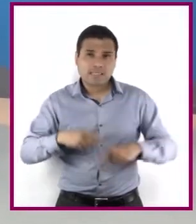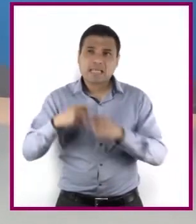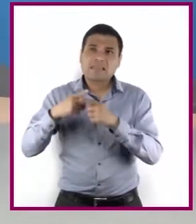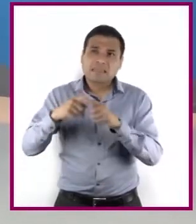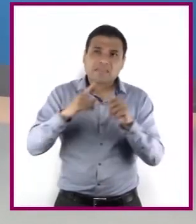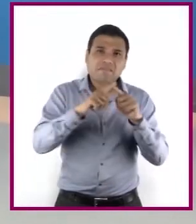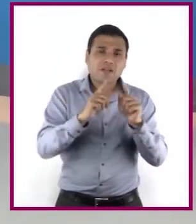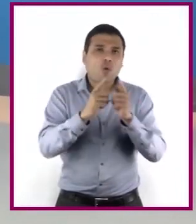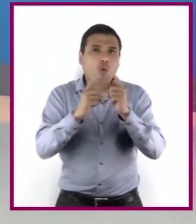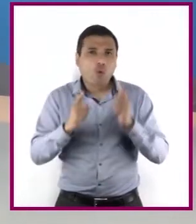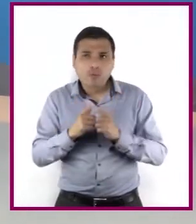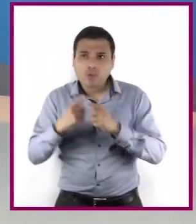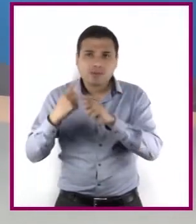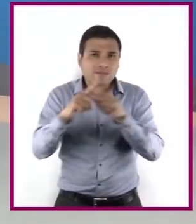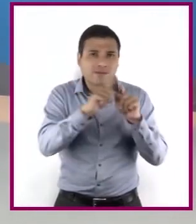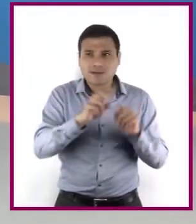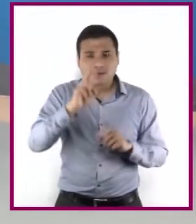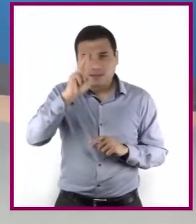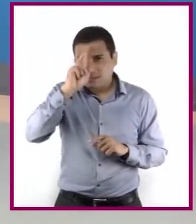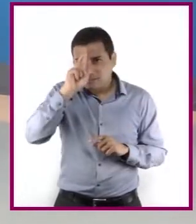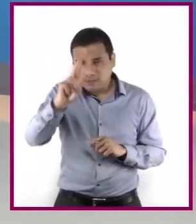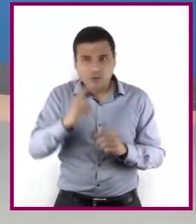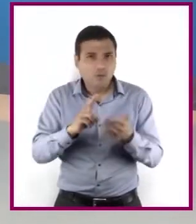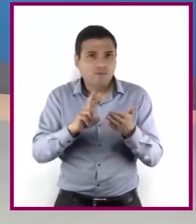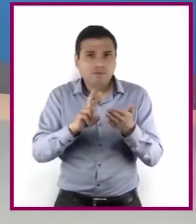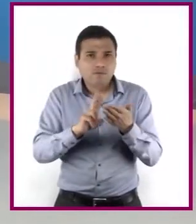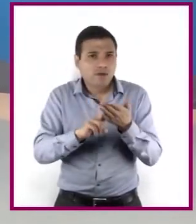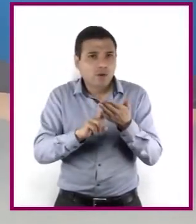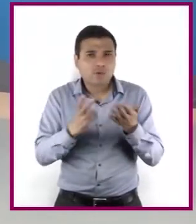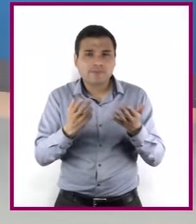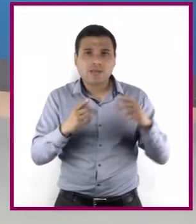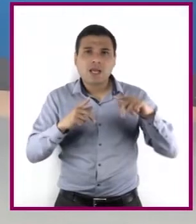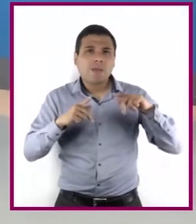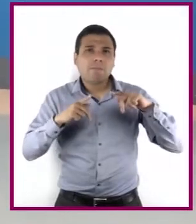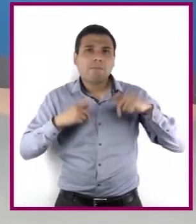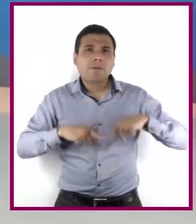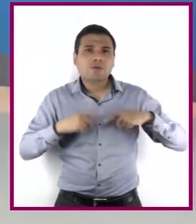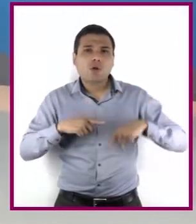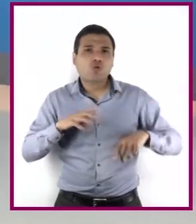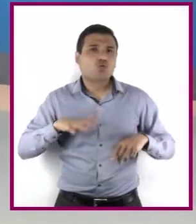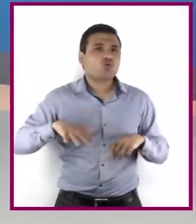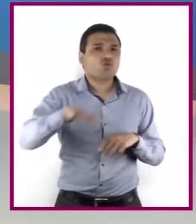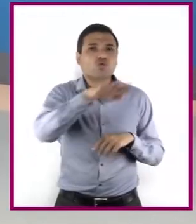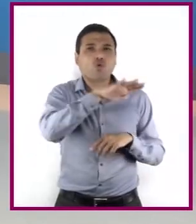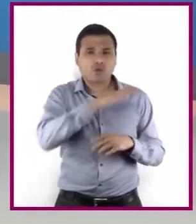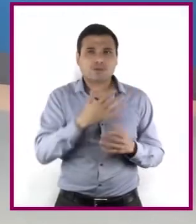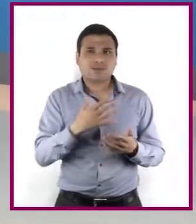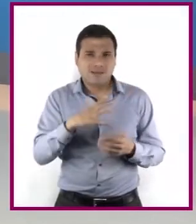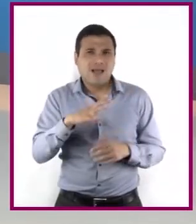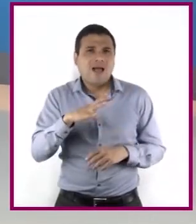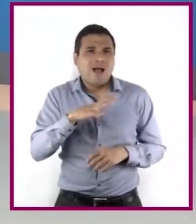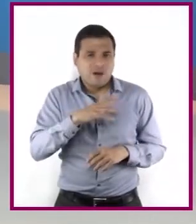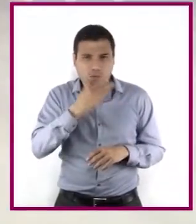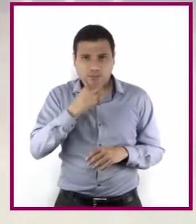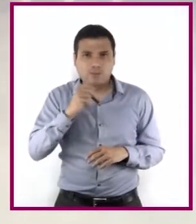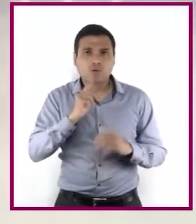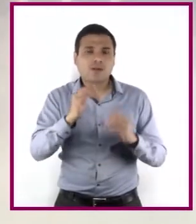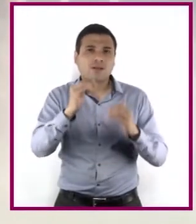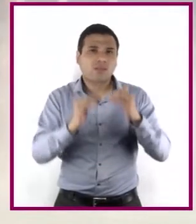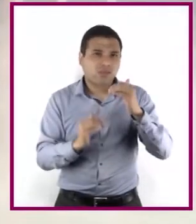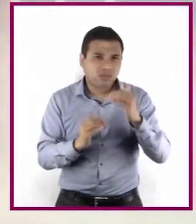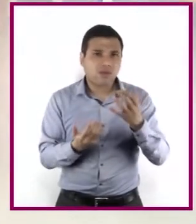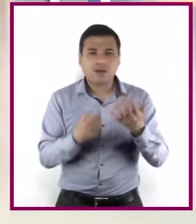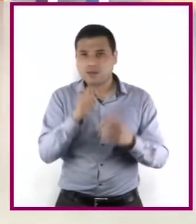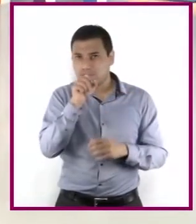grupos sociales, lo que implica asumir que la población no solo padece desigualdad de género, también